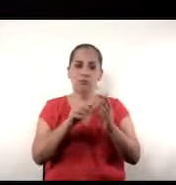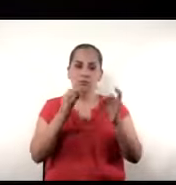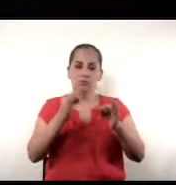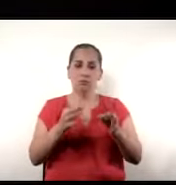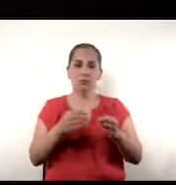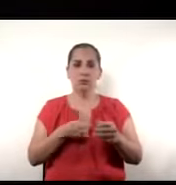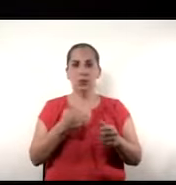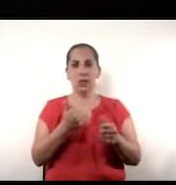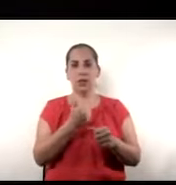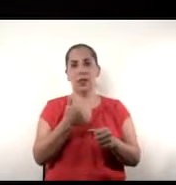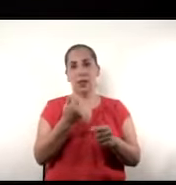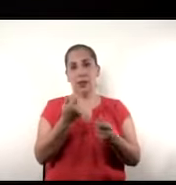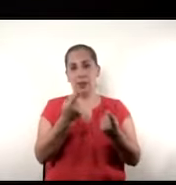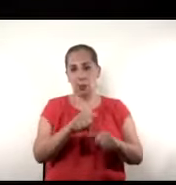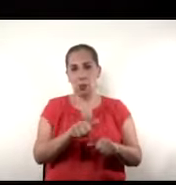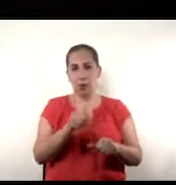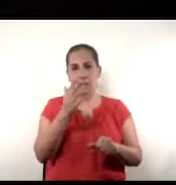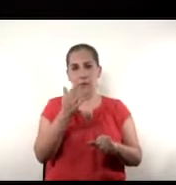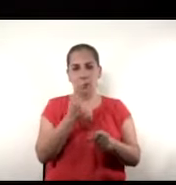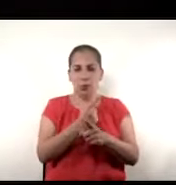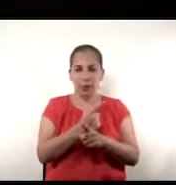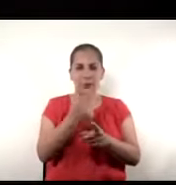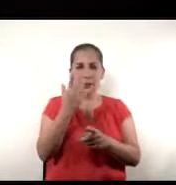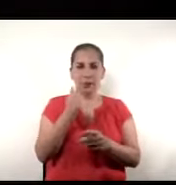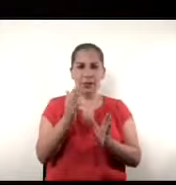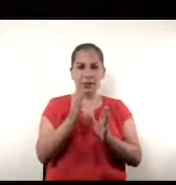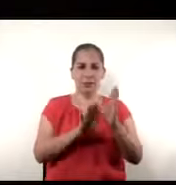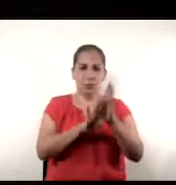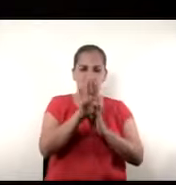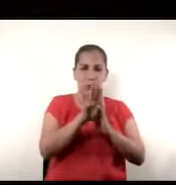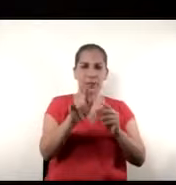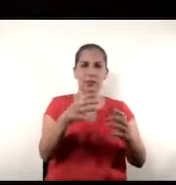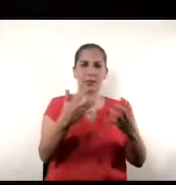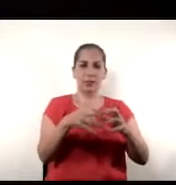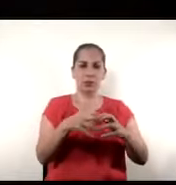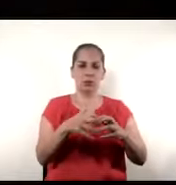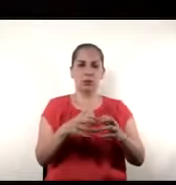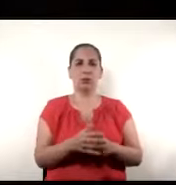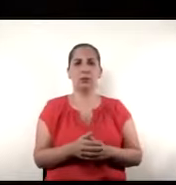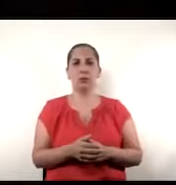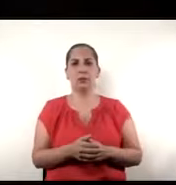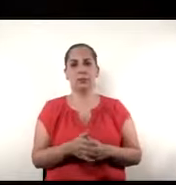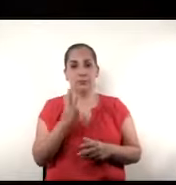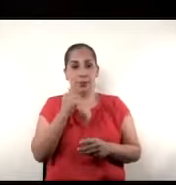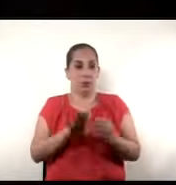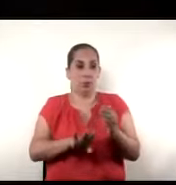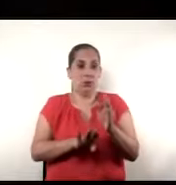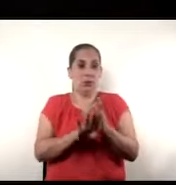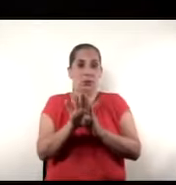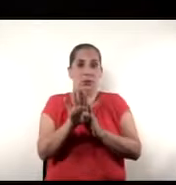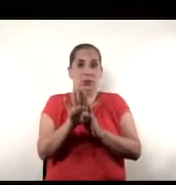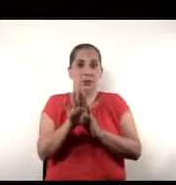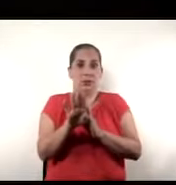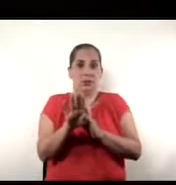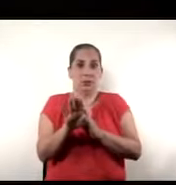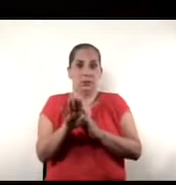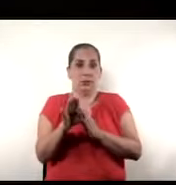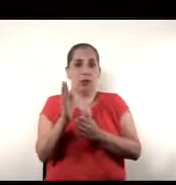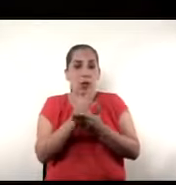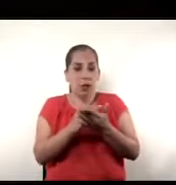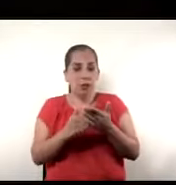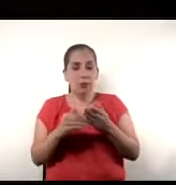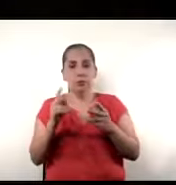para permitir el surgimiento de esa industria financiera o el crecimiento, porque hay algunas personas que yo